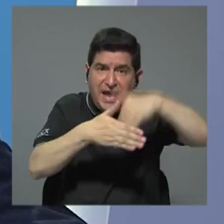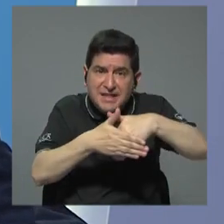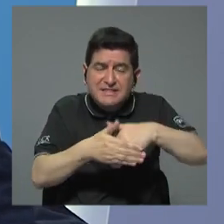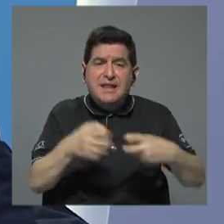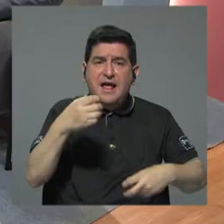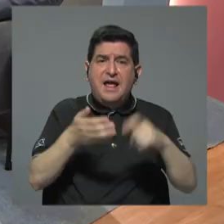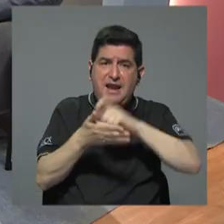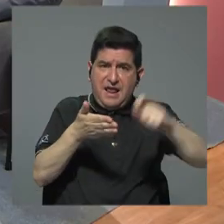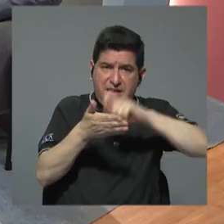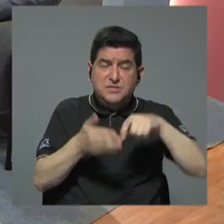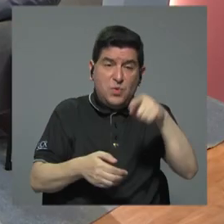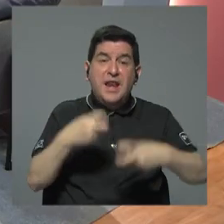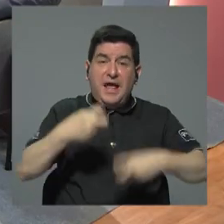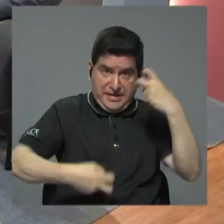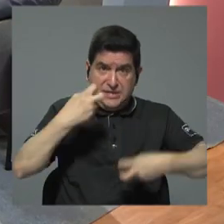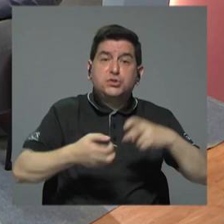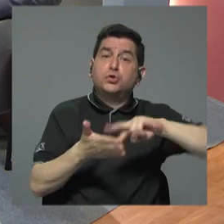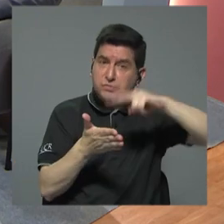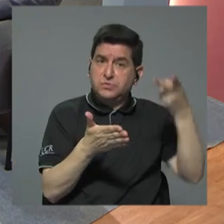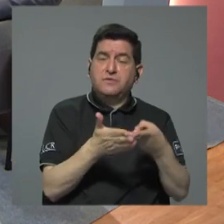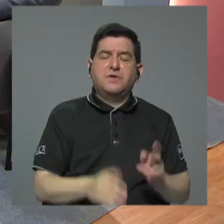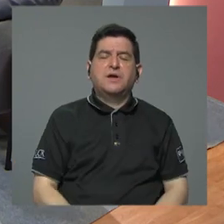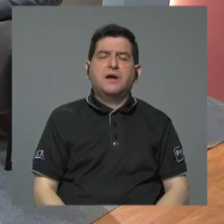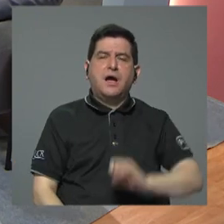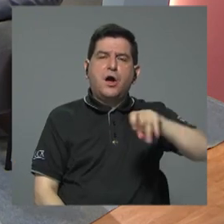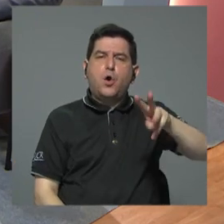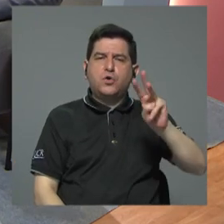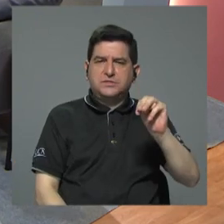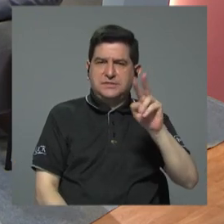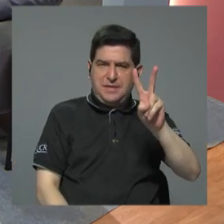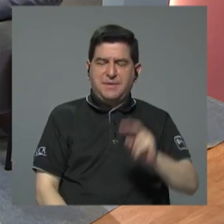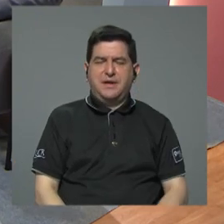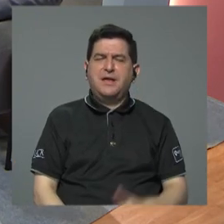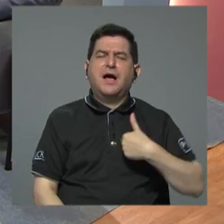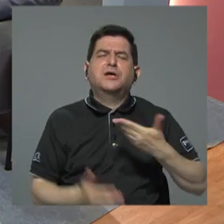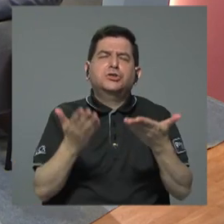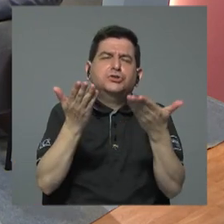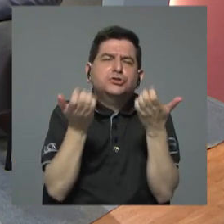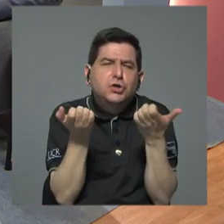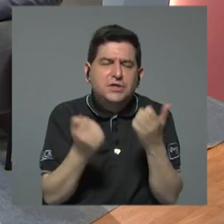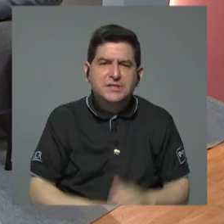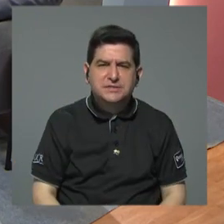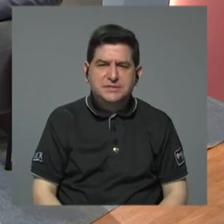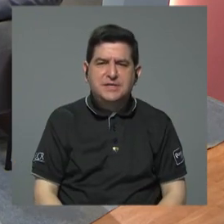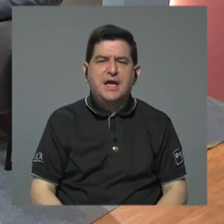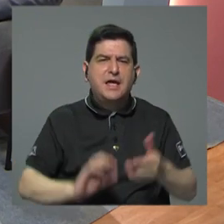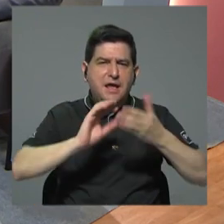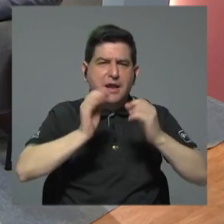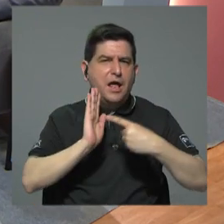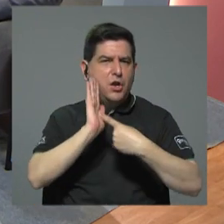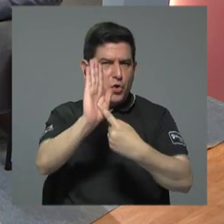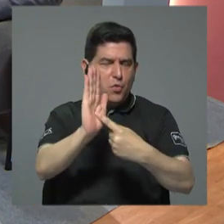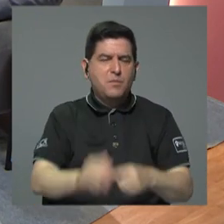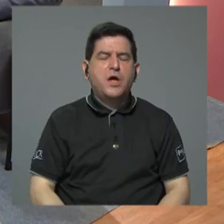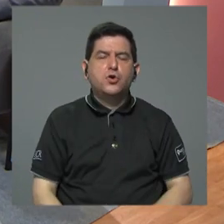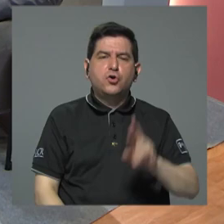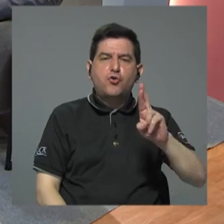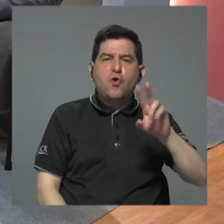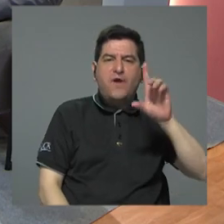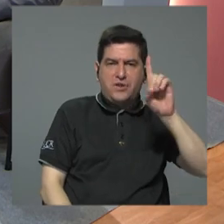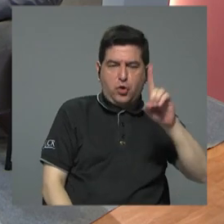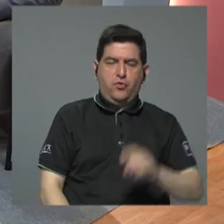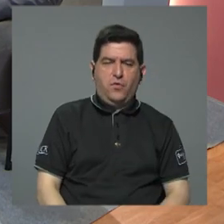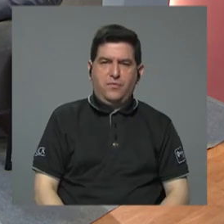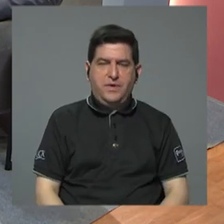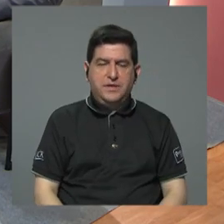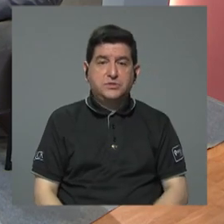crimen. José María Villalta, me gustaría que, poner aquí unos datos que dio Roberto Dobles, o que cita